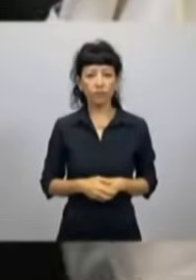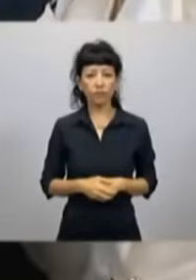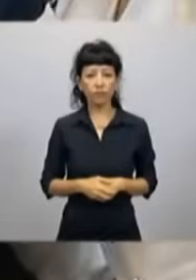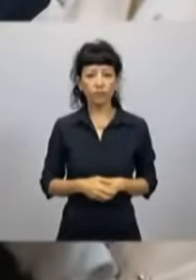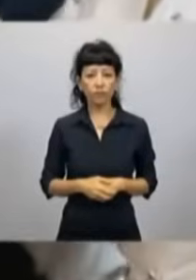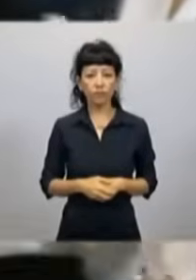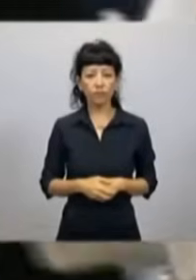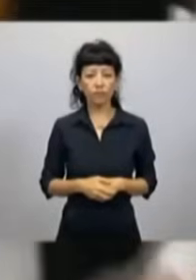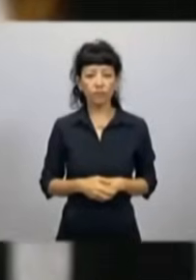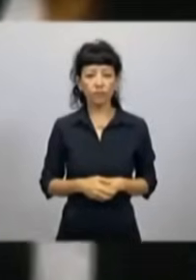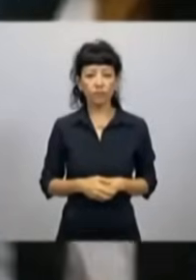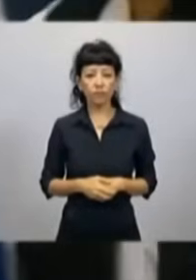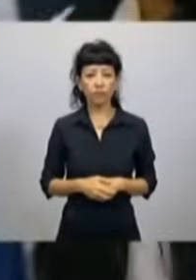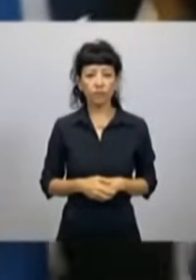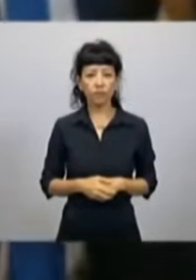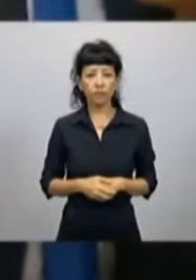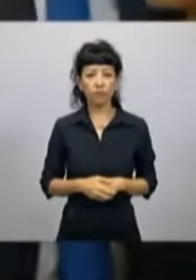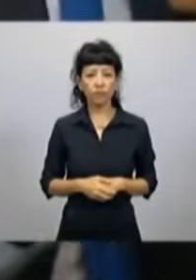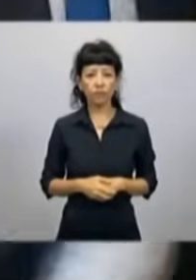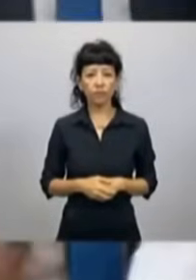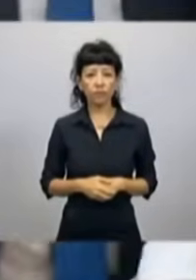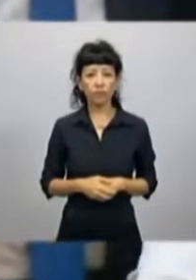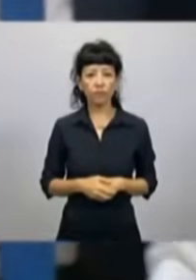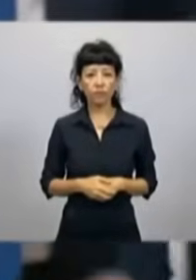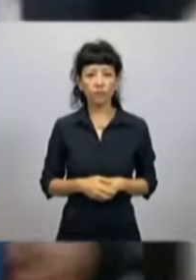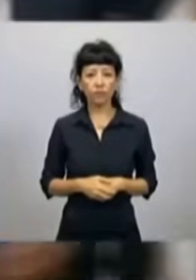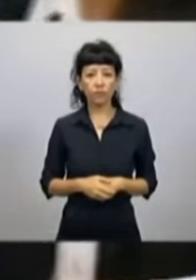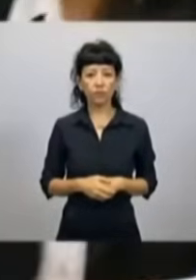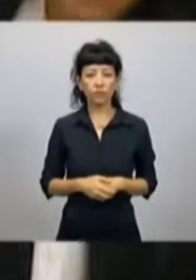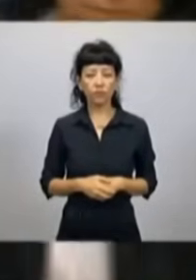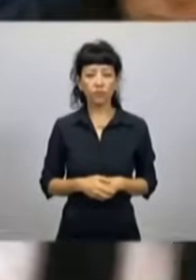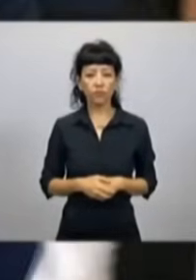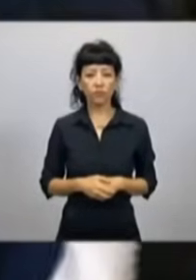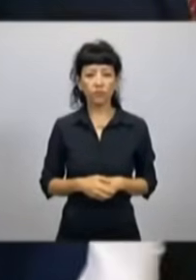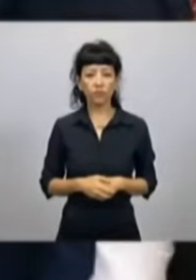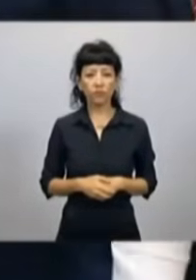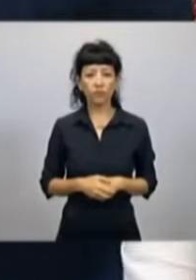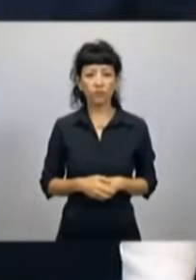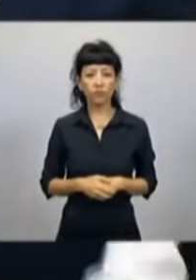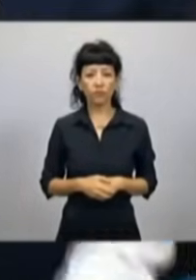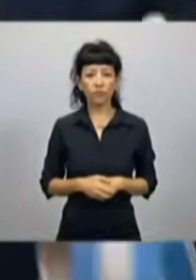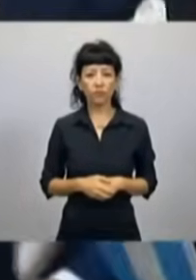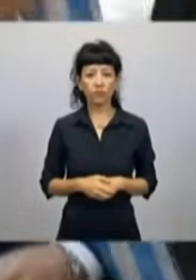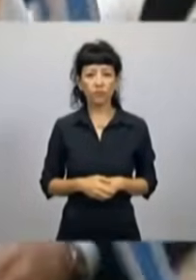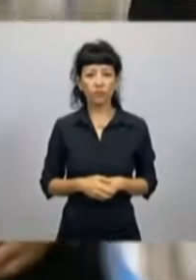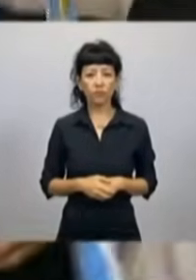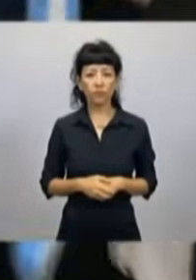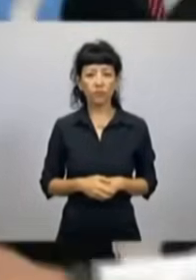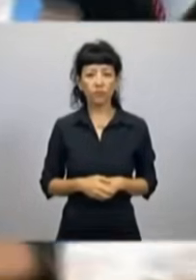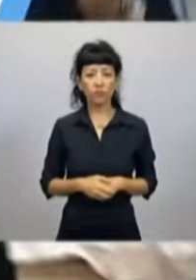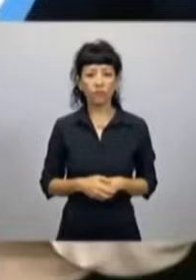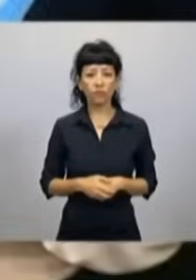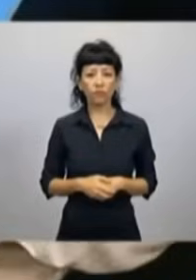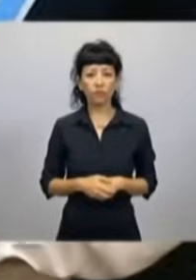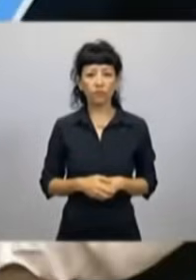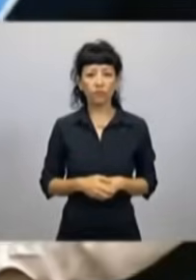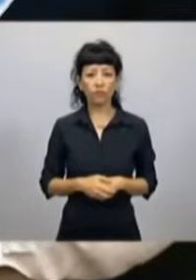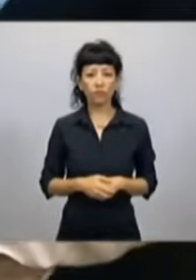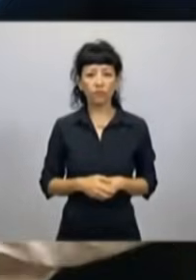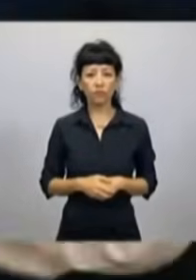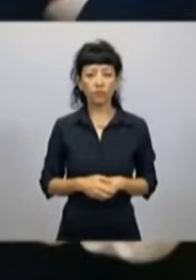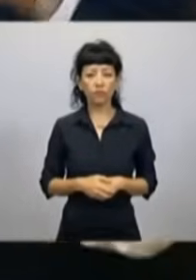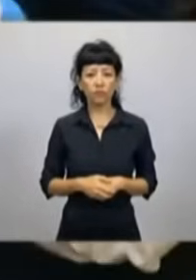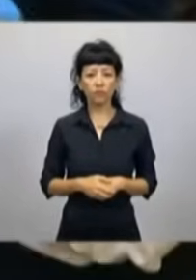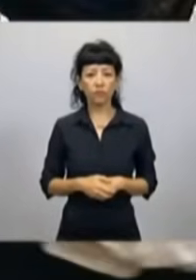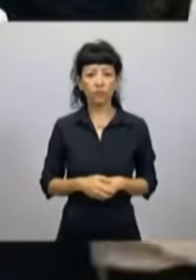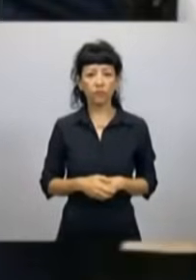sociedad chilena? Y segundo, ¿qué efectos cree usted que tiene políticos el triunfo de un liderazgo como el de Javier Milei también para la